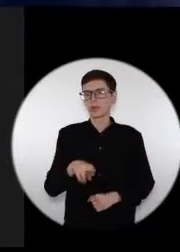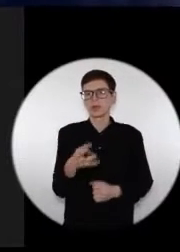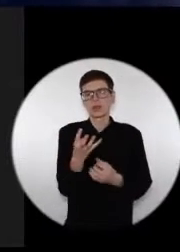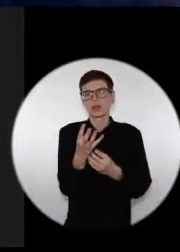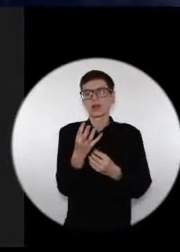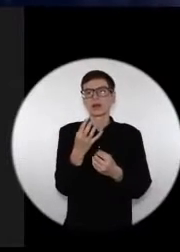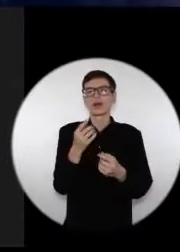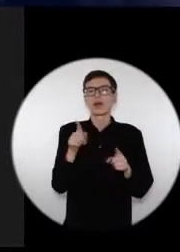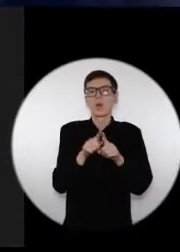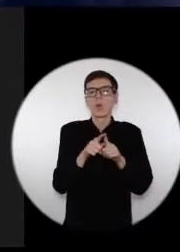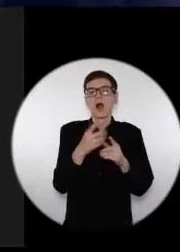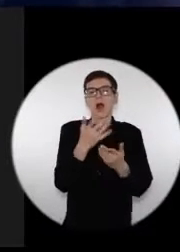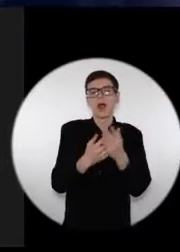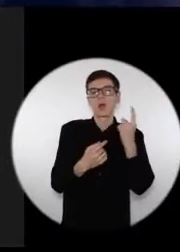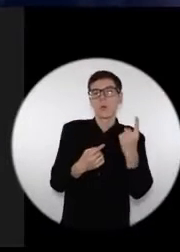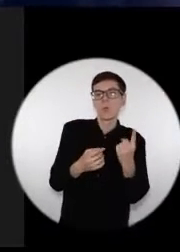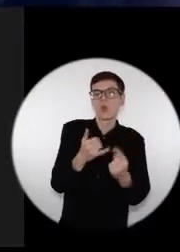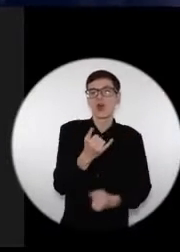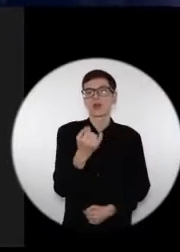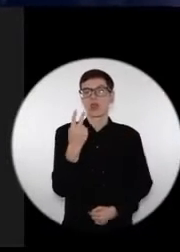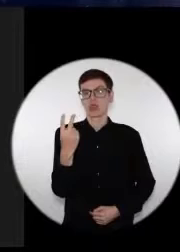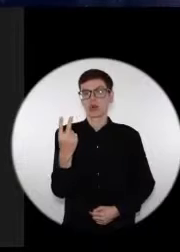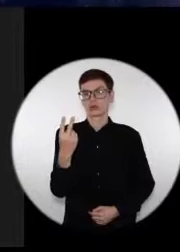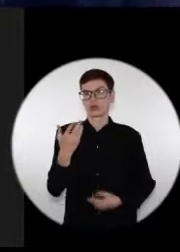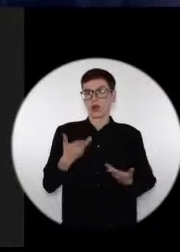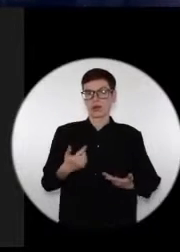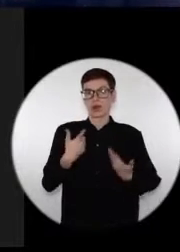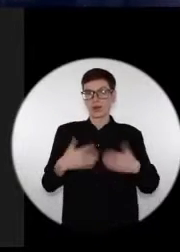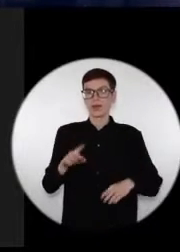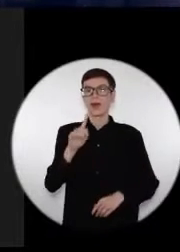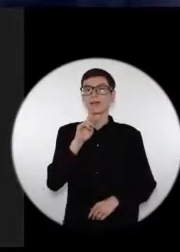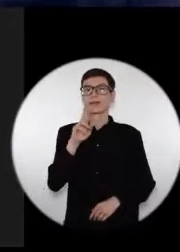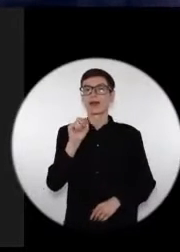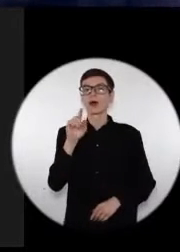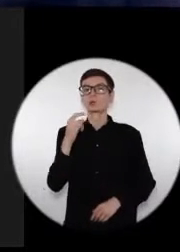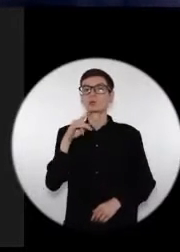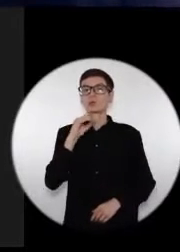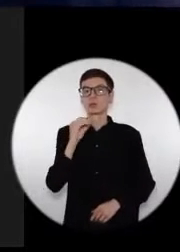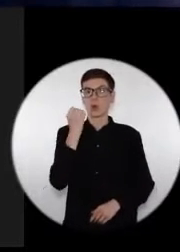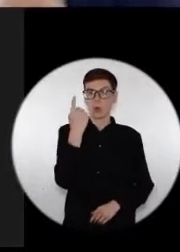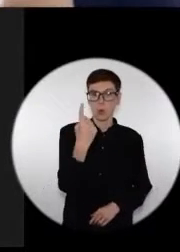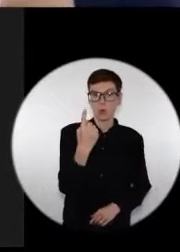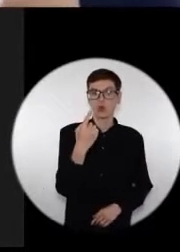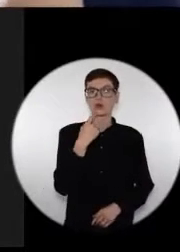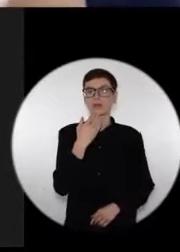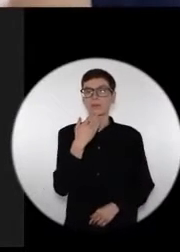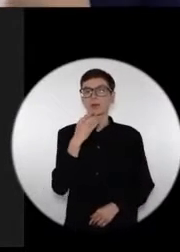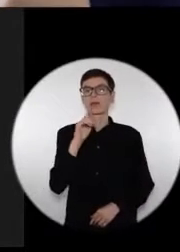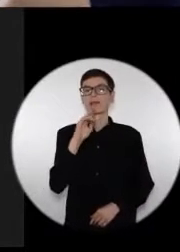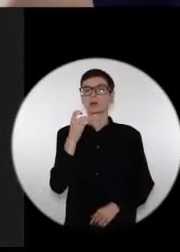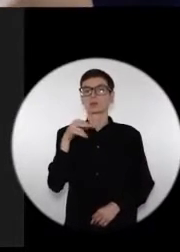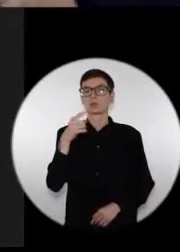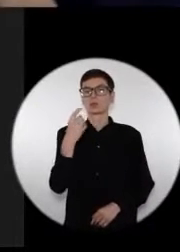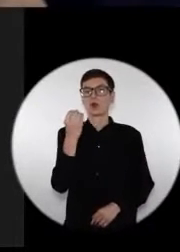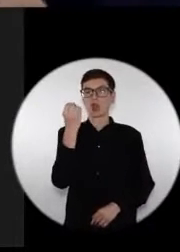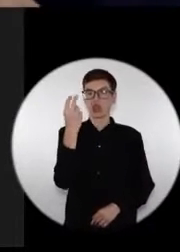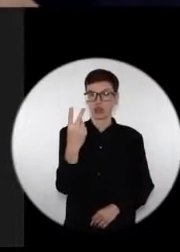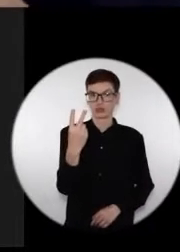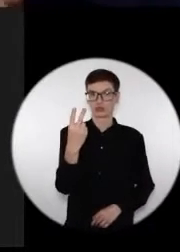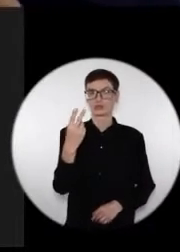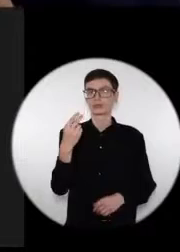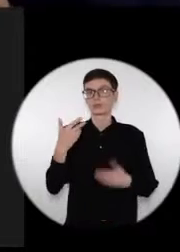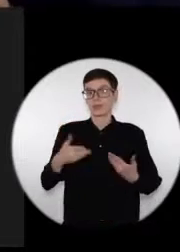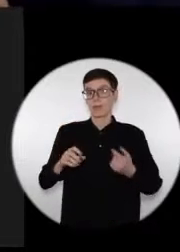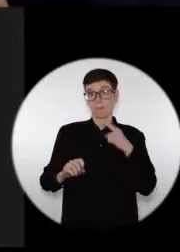la cual se puede replicar cuantas veces quieras por eso que tienen números 1 y 2 hasta el momento hecho el asunto número uno tras otro número dos